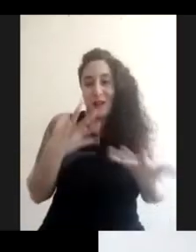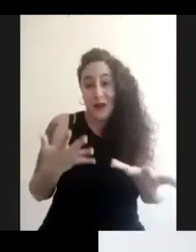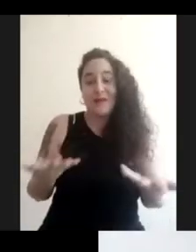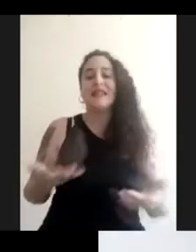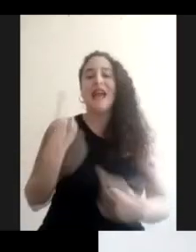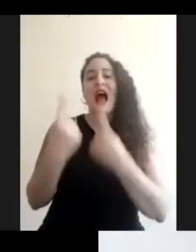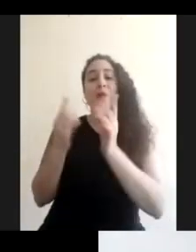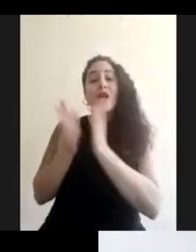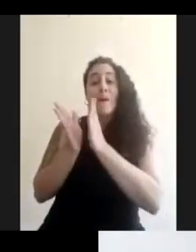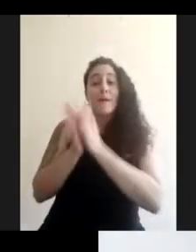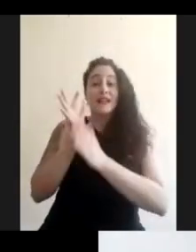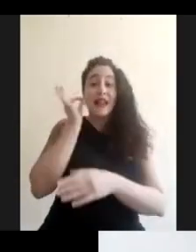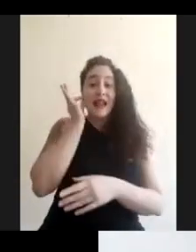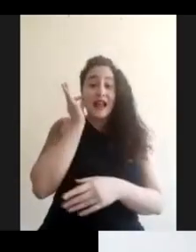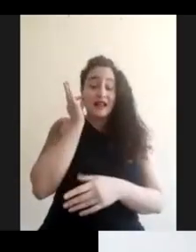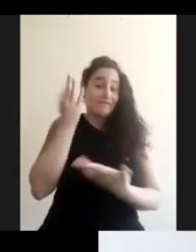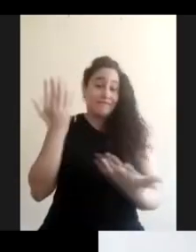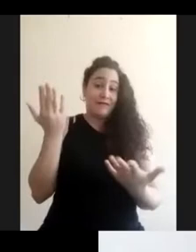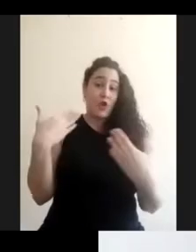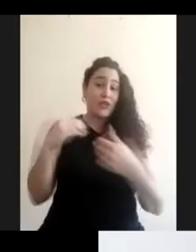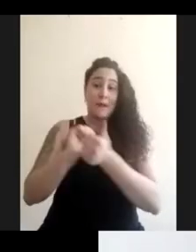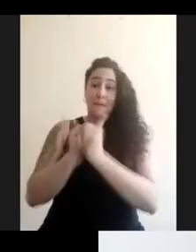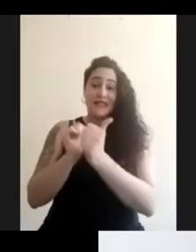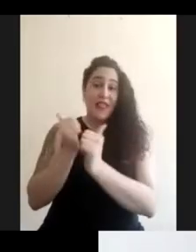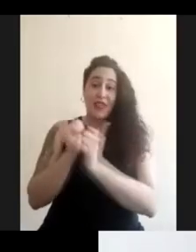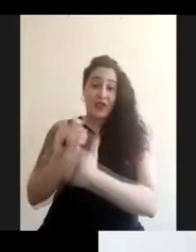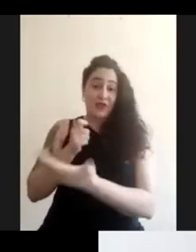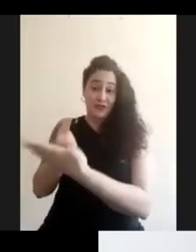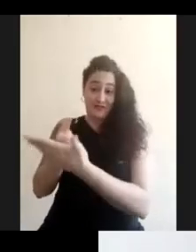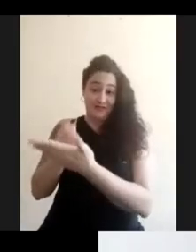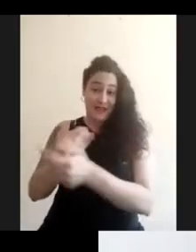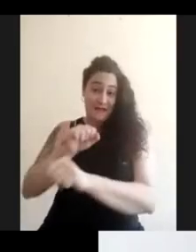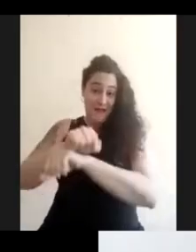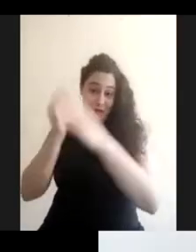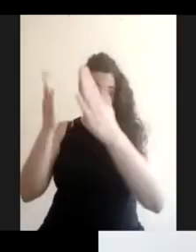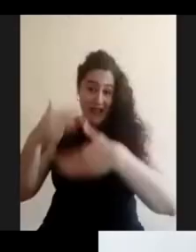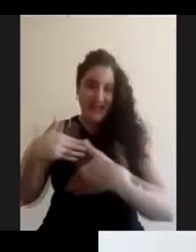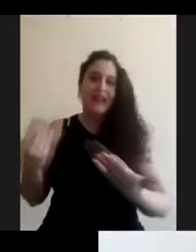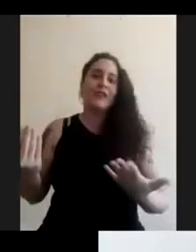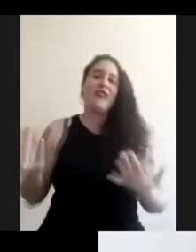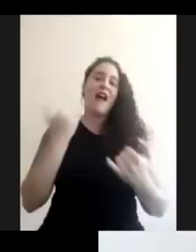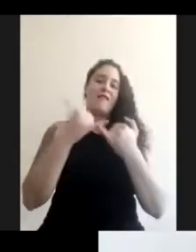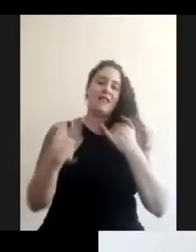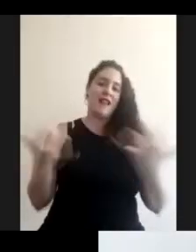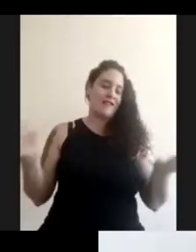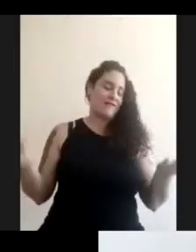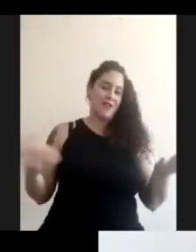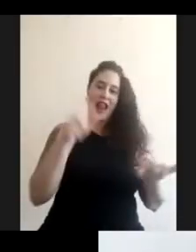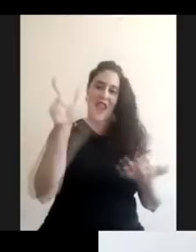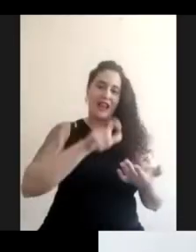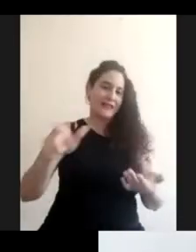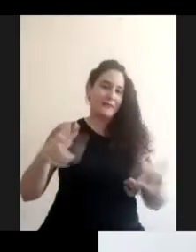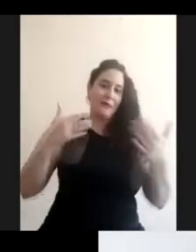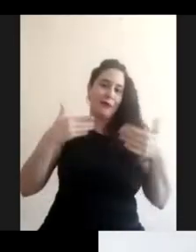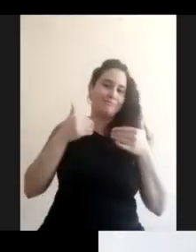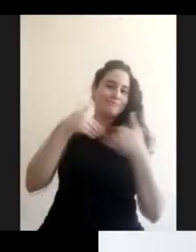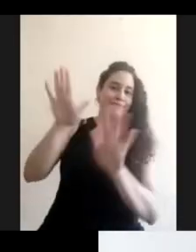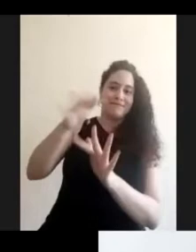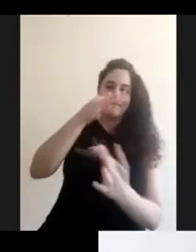compañeras que no tenían prestación, con lo cual pues ha dejado a la gente un poco ahí a la deriva, en